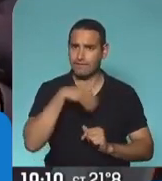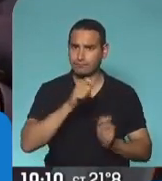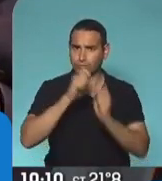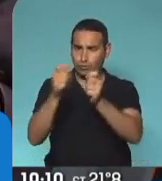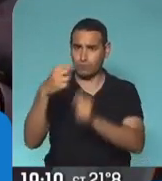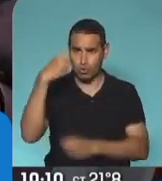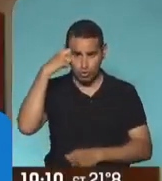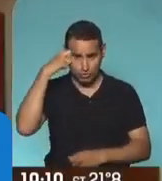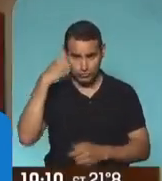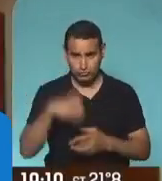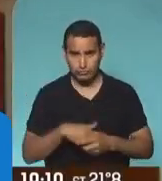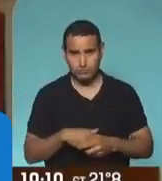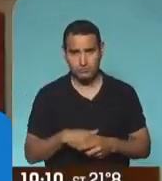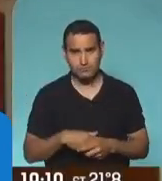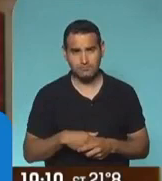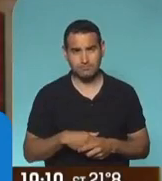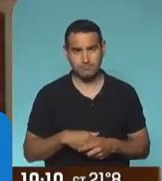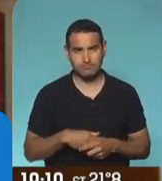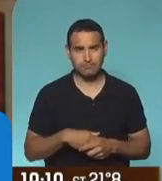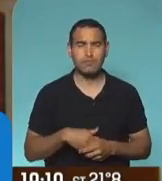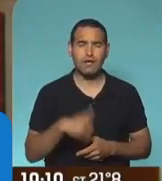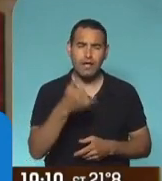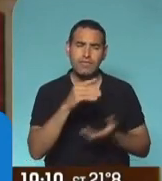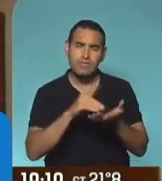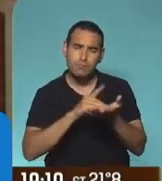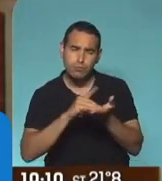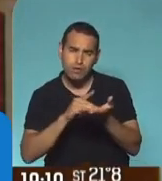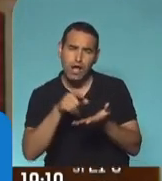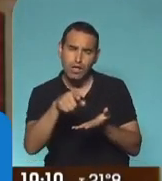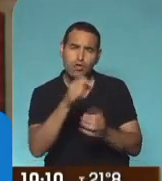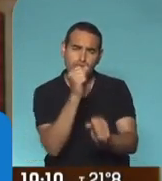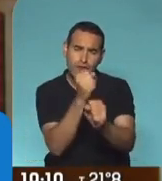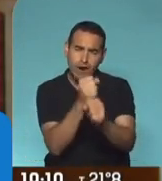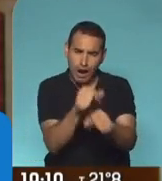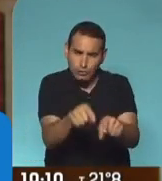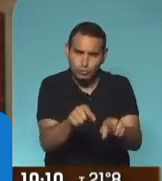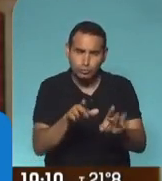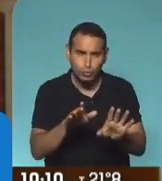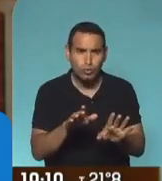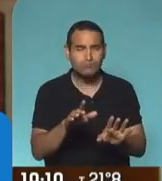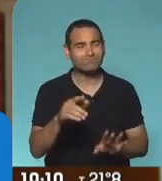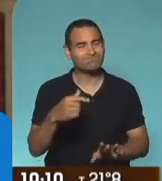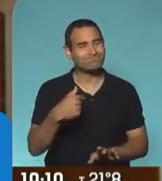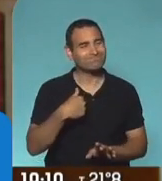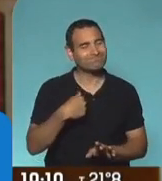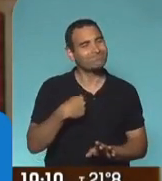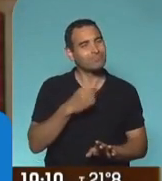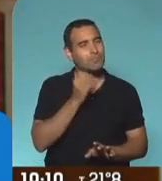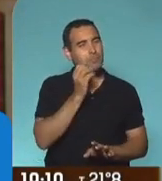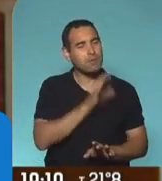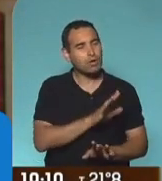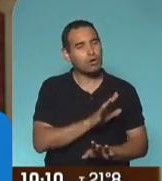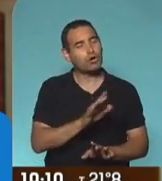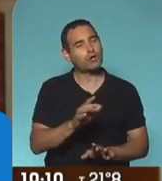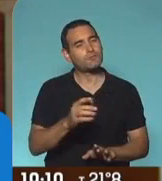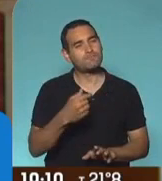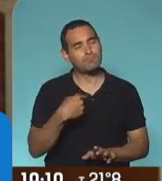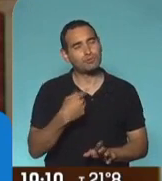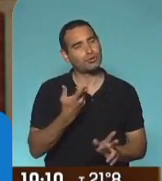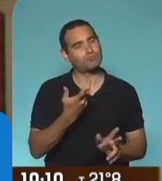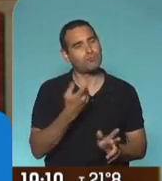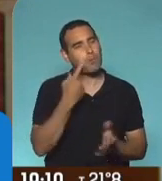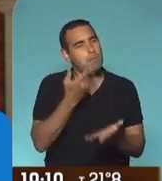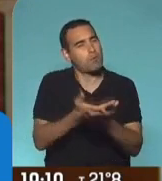Congreso? ¿Hay algún diputado que está trabajando en eso? Yo preferiría quizás hacer otro tipo